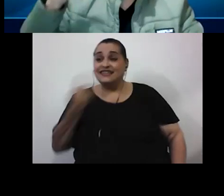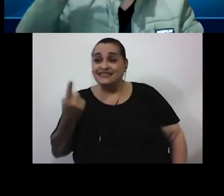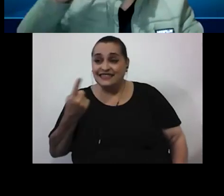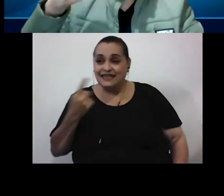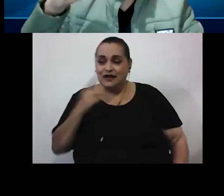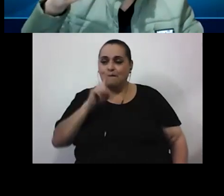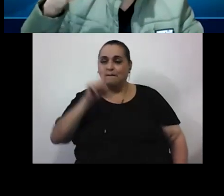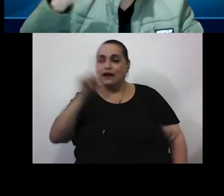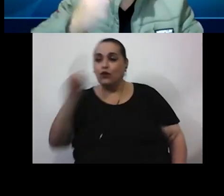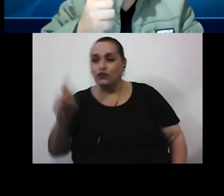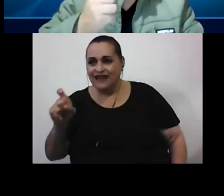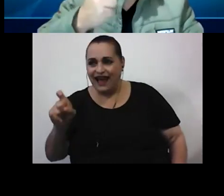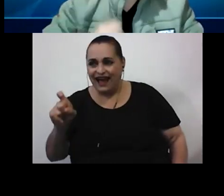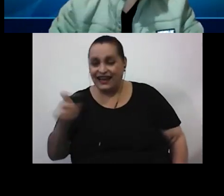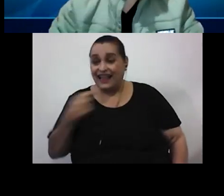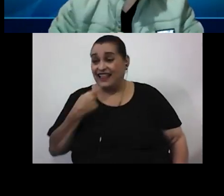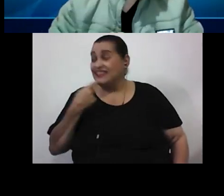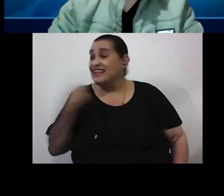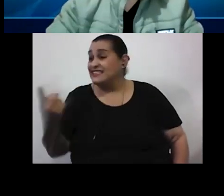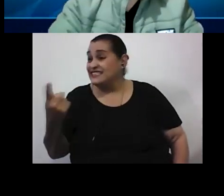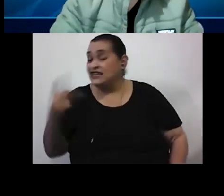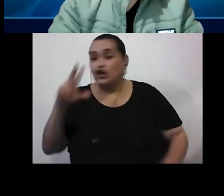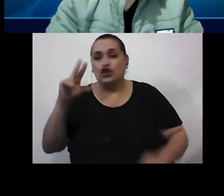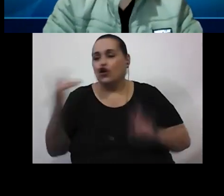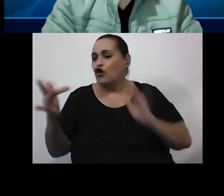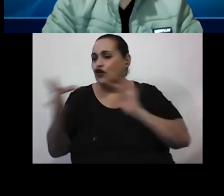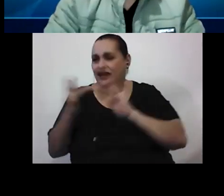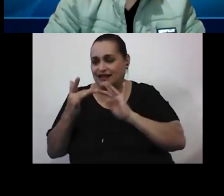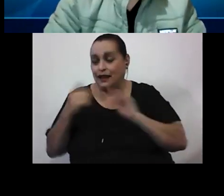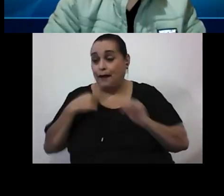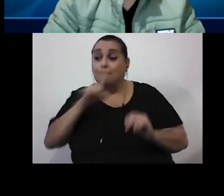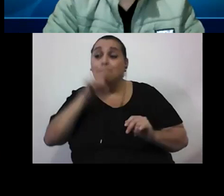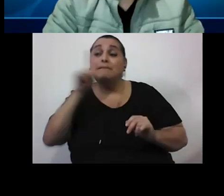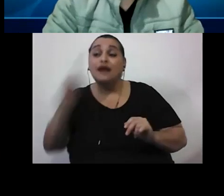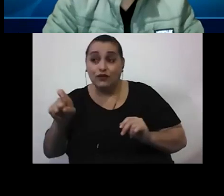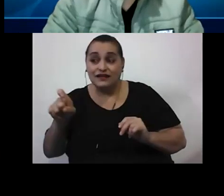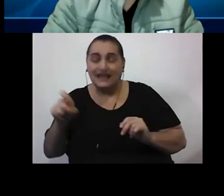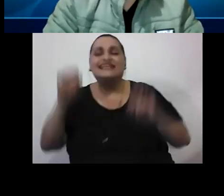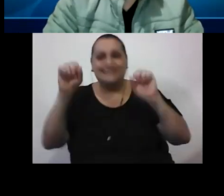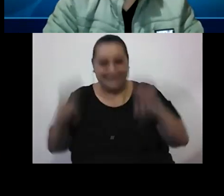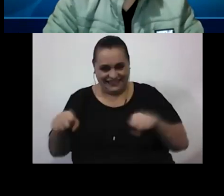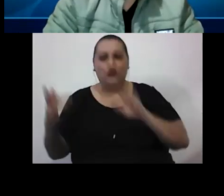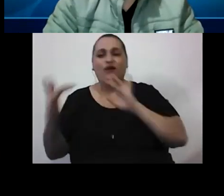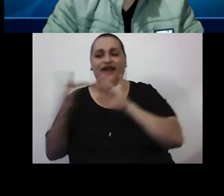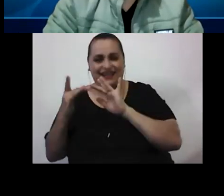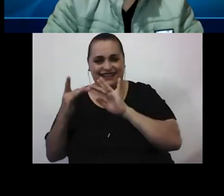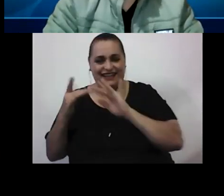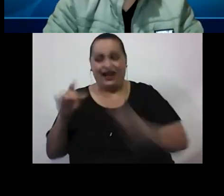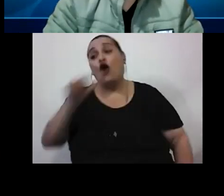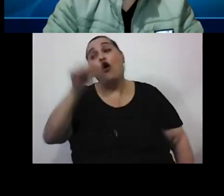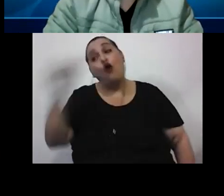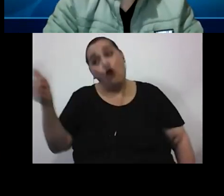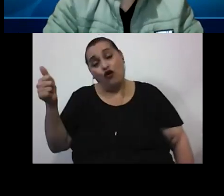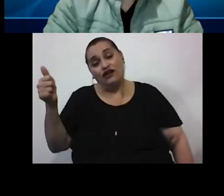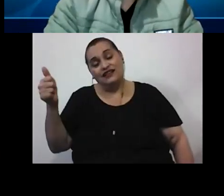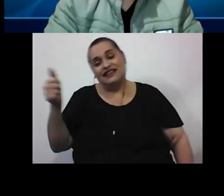Con decir no conectan, con preguntar sí conectan. La otra técnica es haz